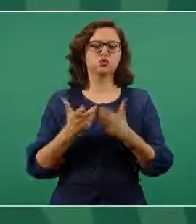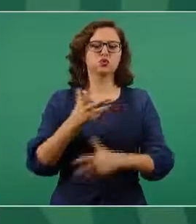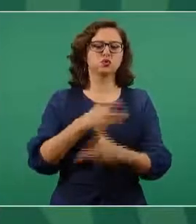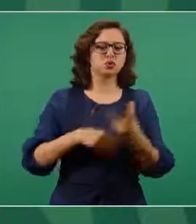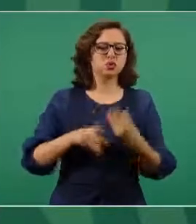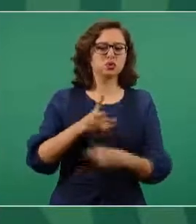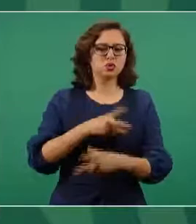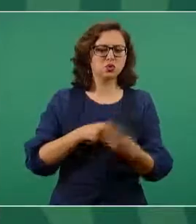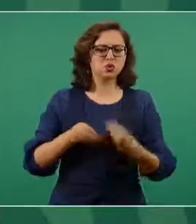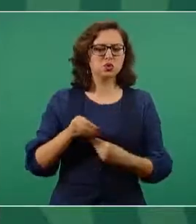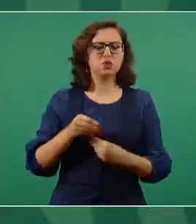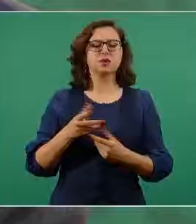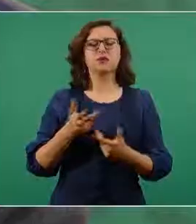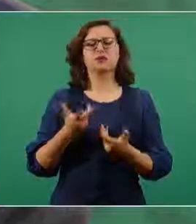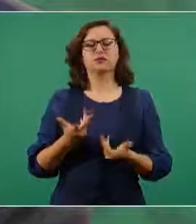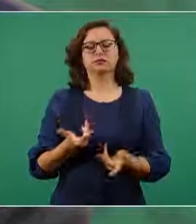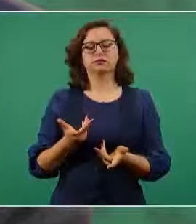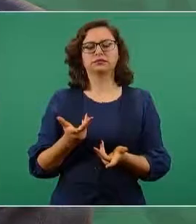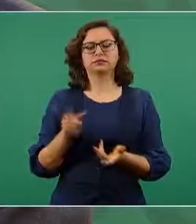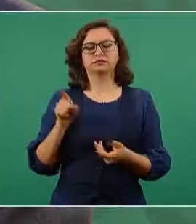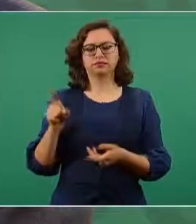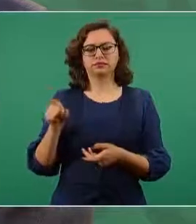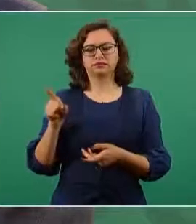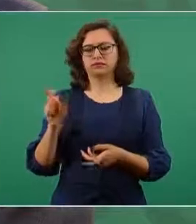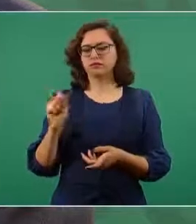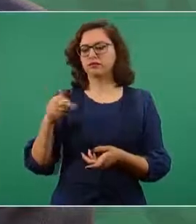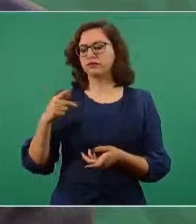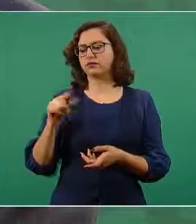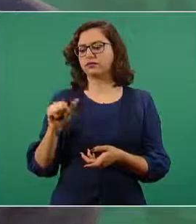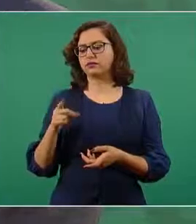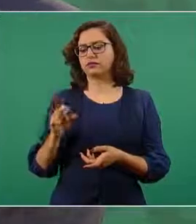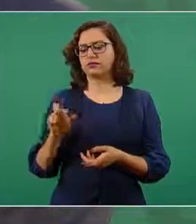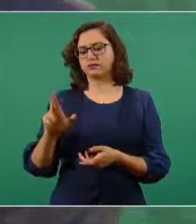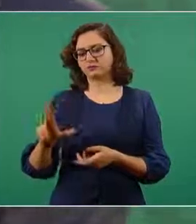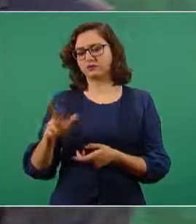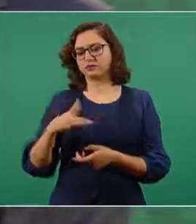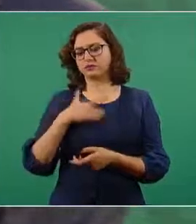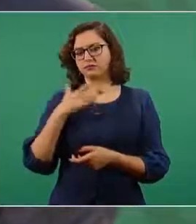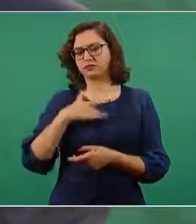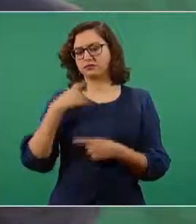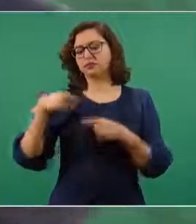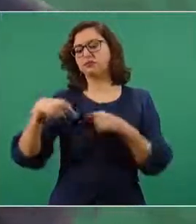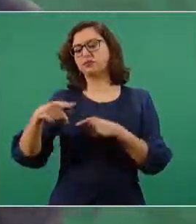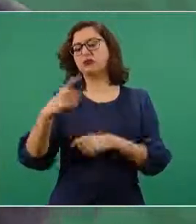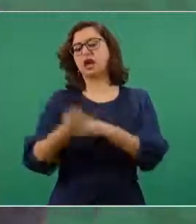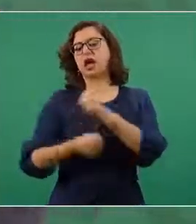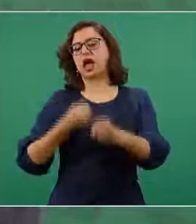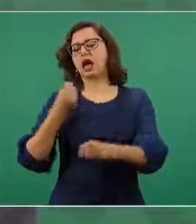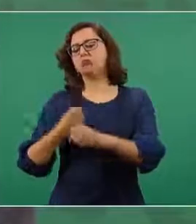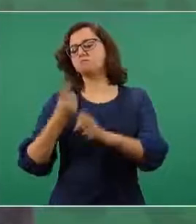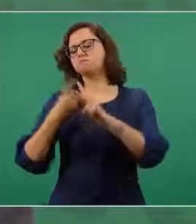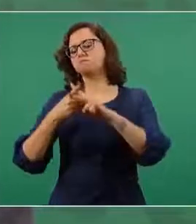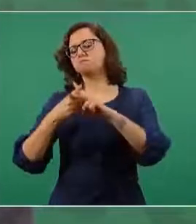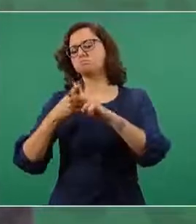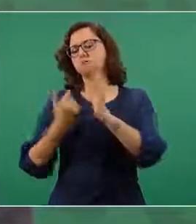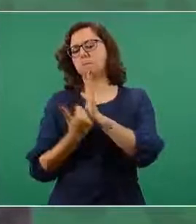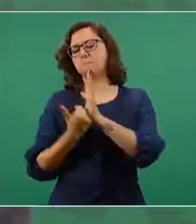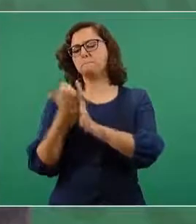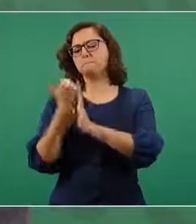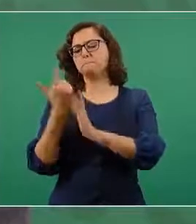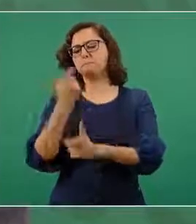Hablamos de que ellos tienen una proyección de 5.3 de crecimiento para este año,